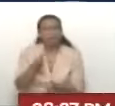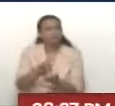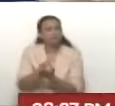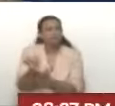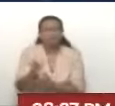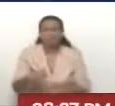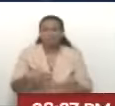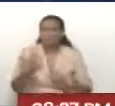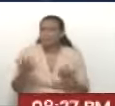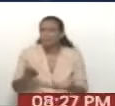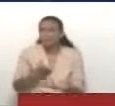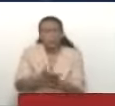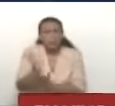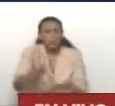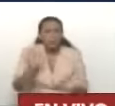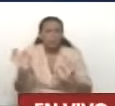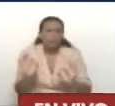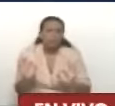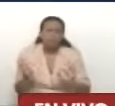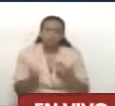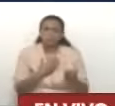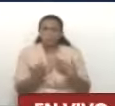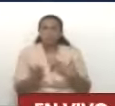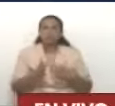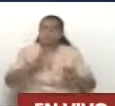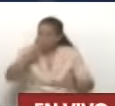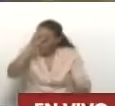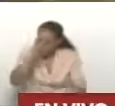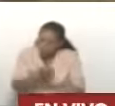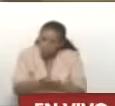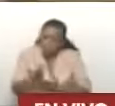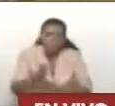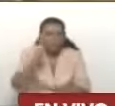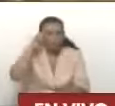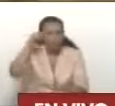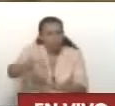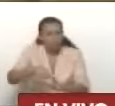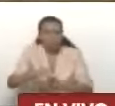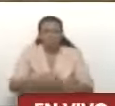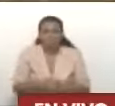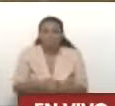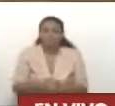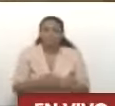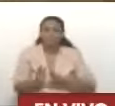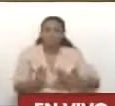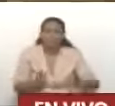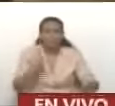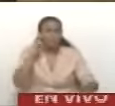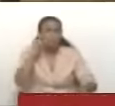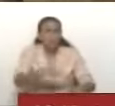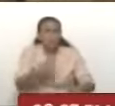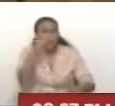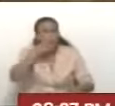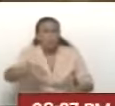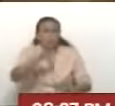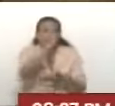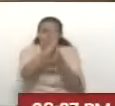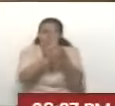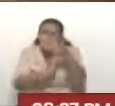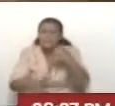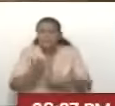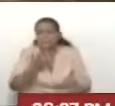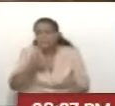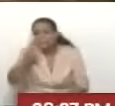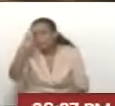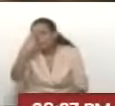ni indolente, ni nosotros seremos ni incapaces ni indolentes ante la necesidad de nuestra gente y de nuestro pueblo, y sobre todo de nuestro pueblo más humilde. Por